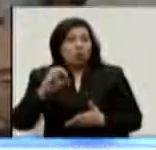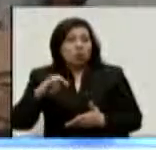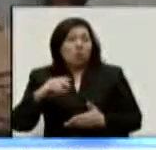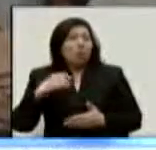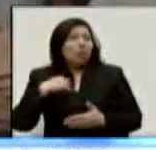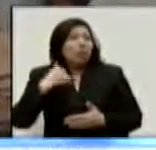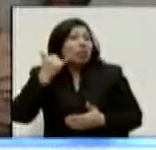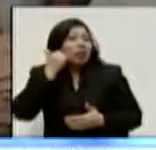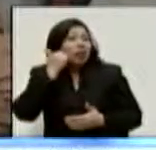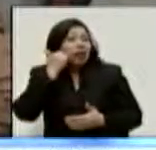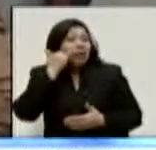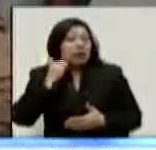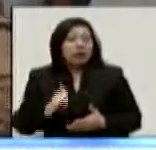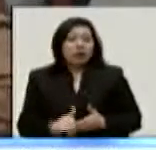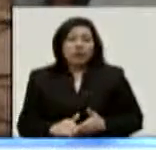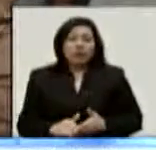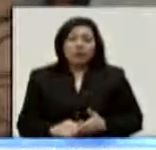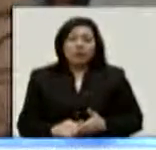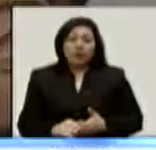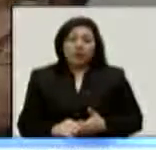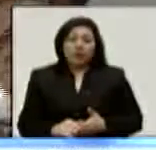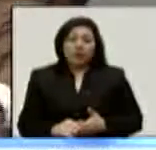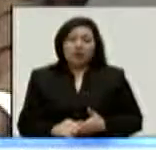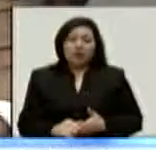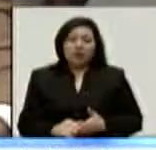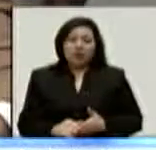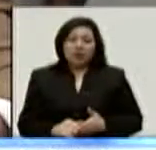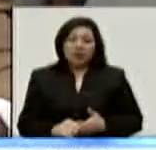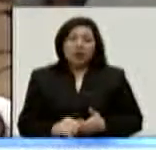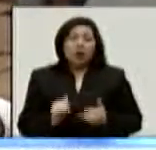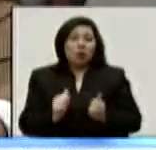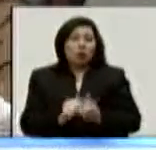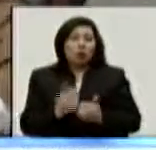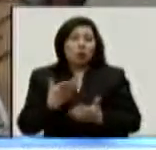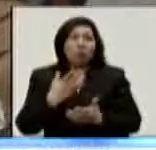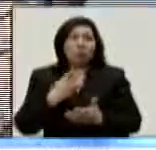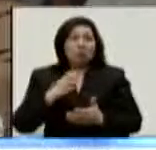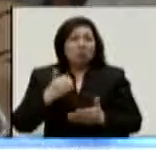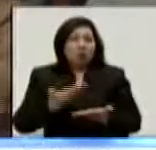por teléfono. Es decir, con un patrimonio,